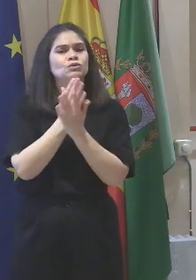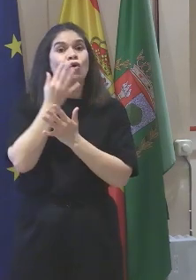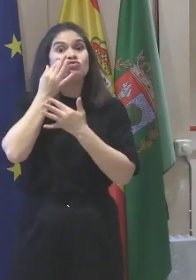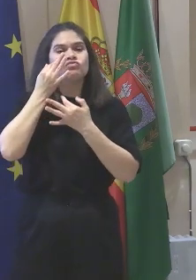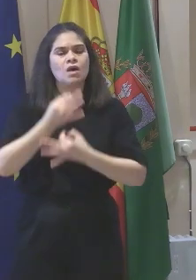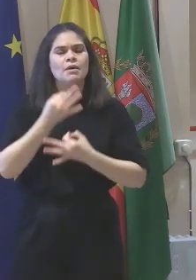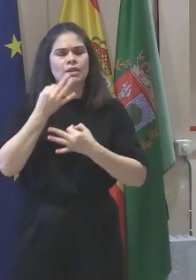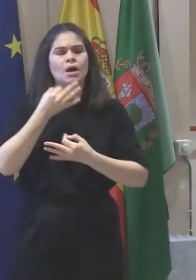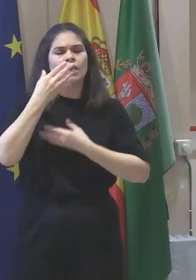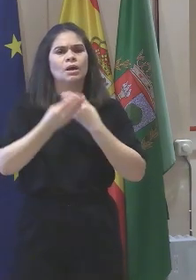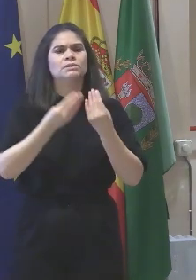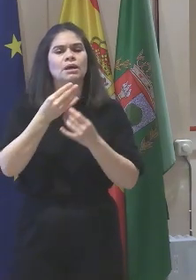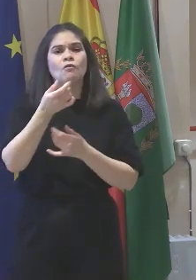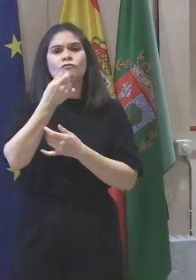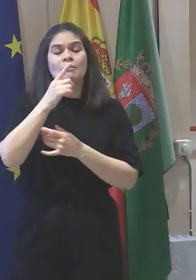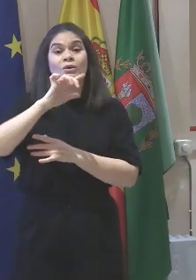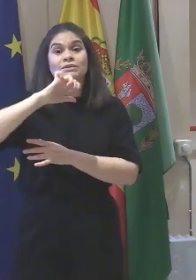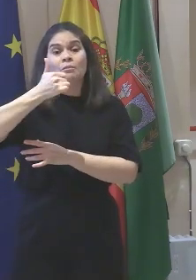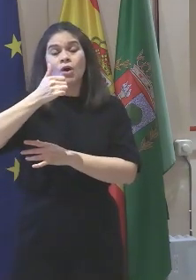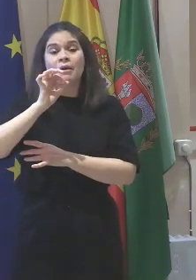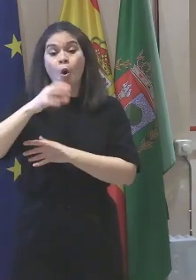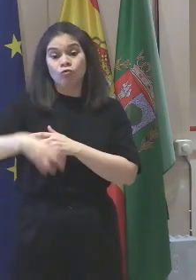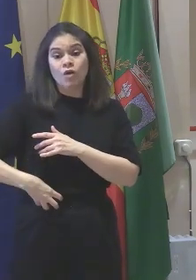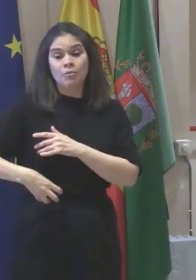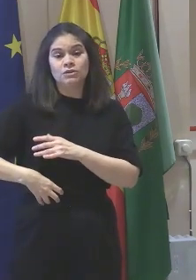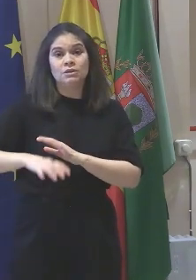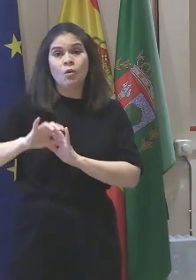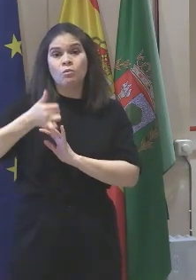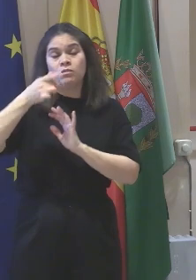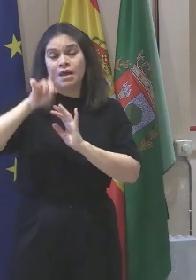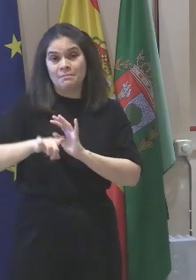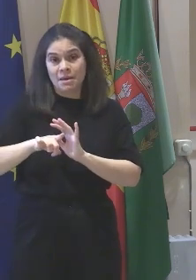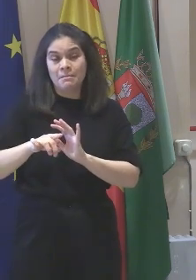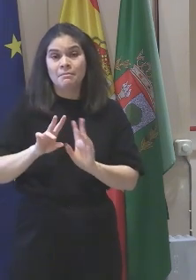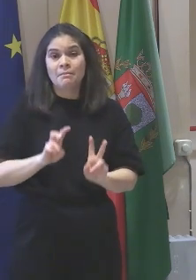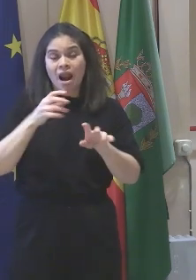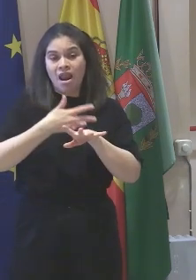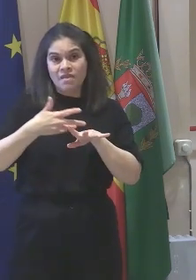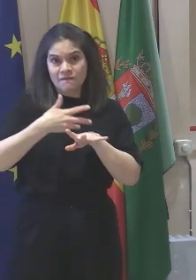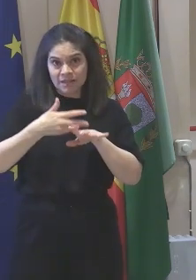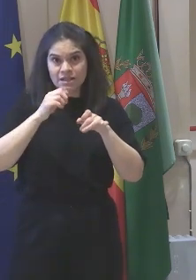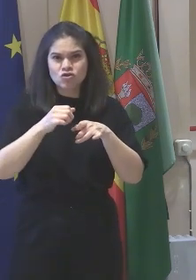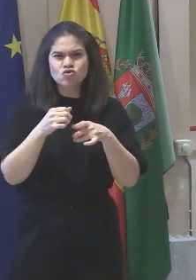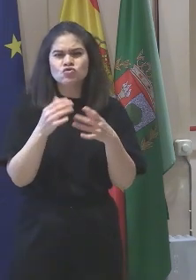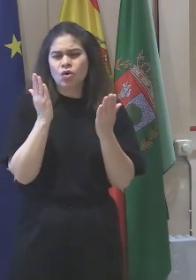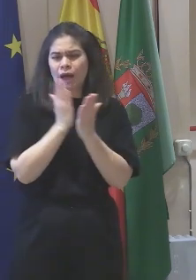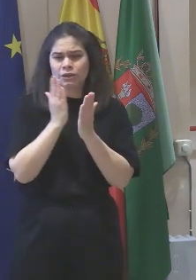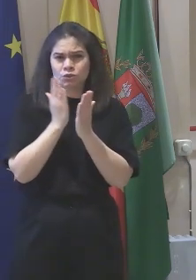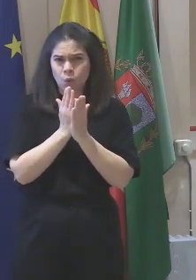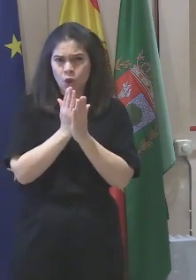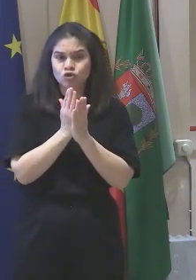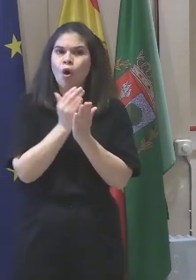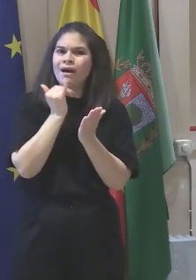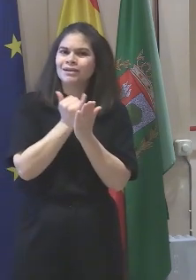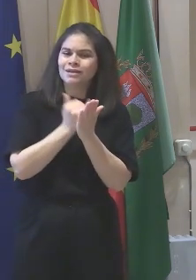fármaco se apruebe o un dispositivo tecnológico para la diabetes. Son los que hacen, siempre son estudios,